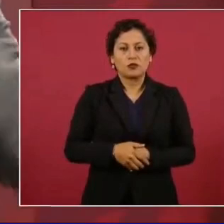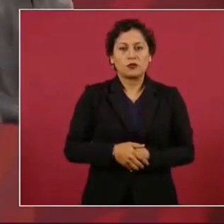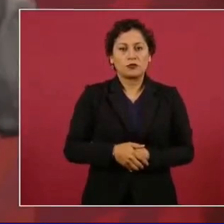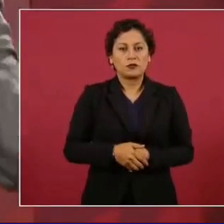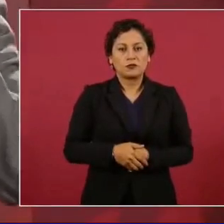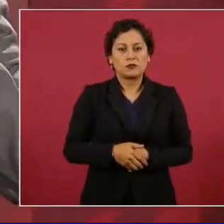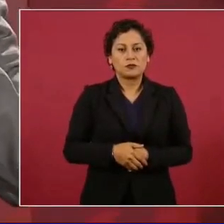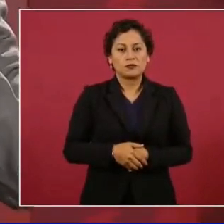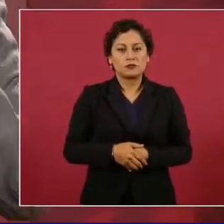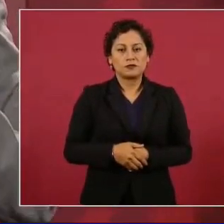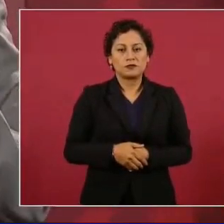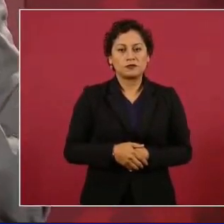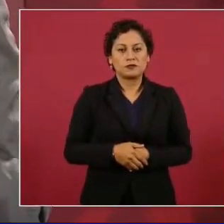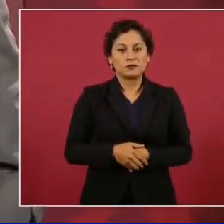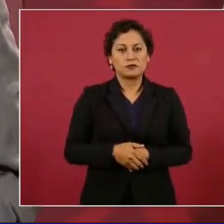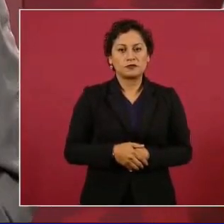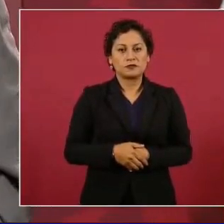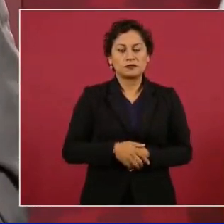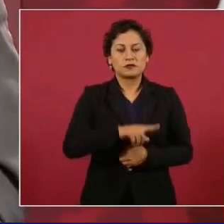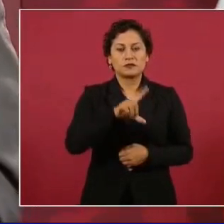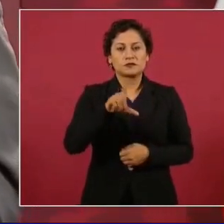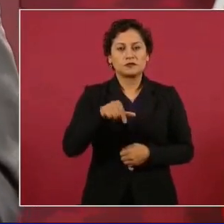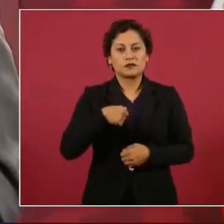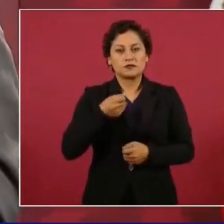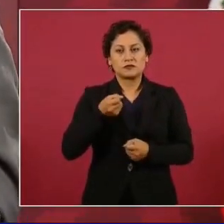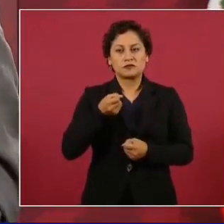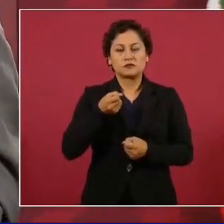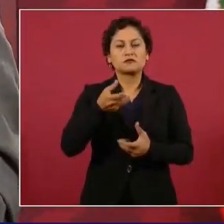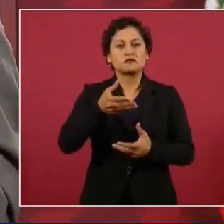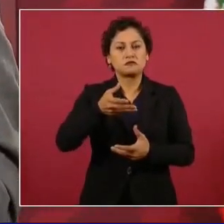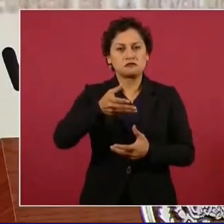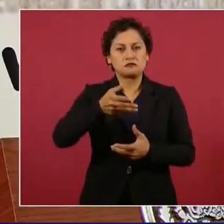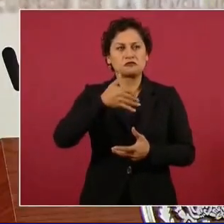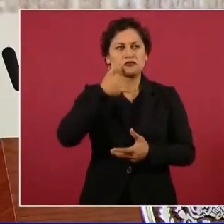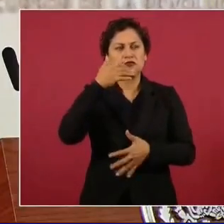y muera la corrupción,